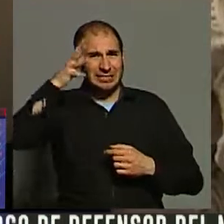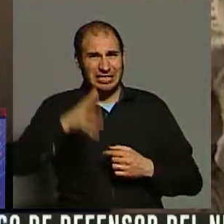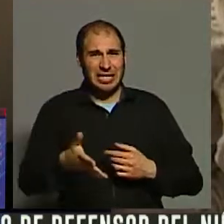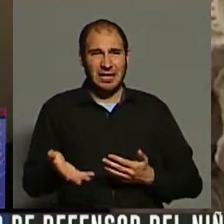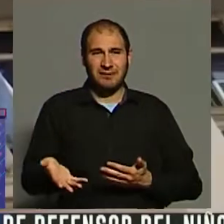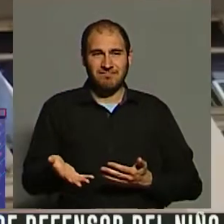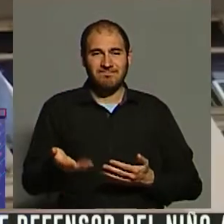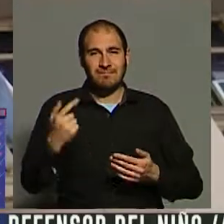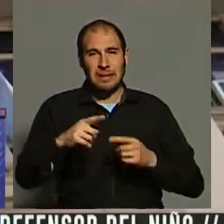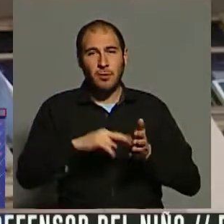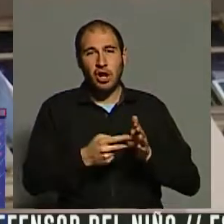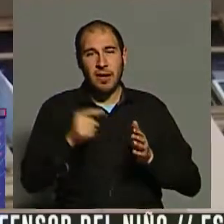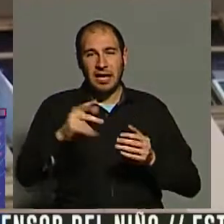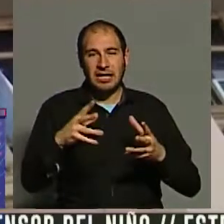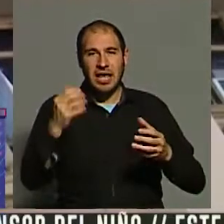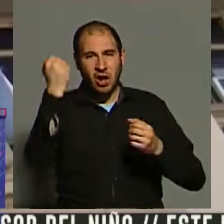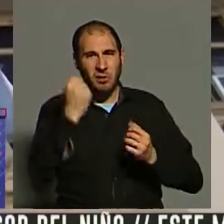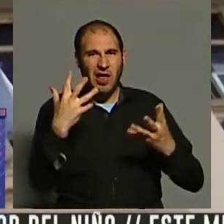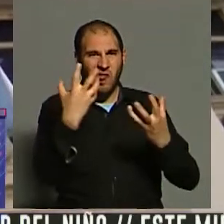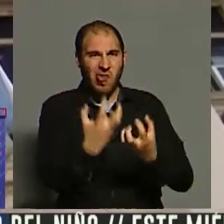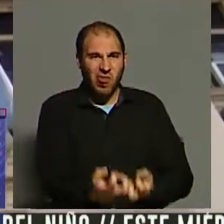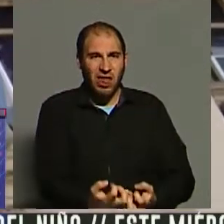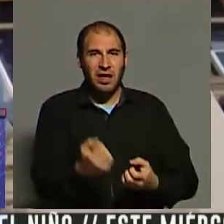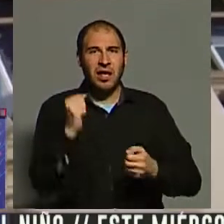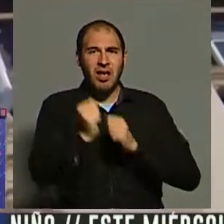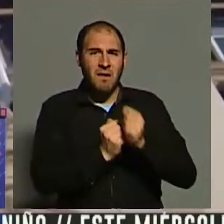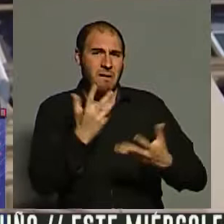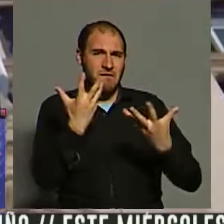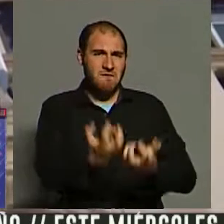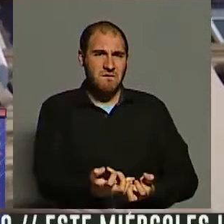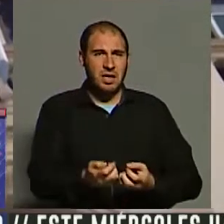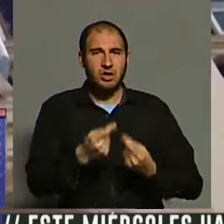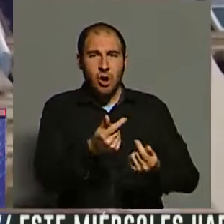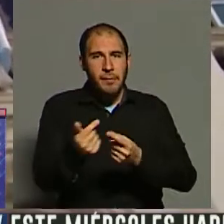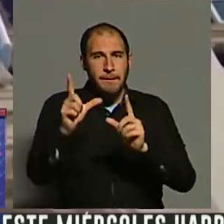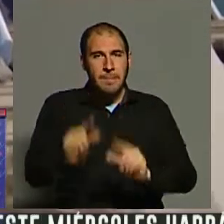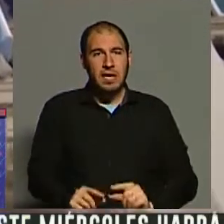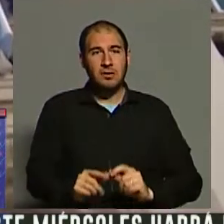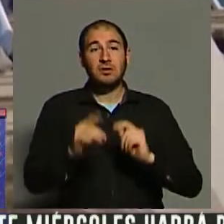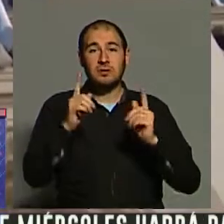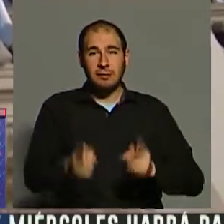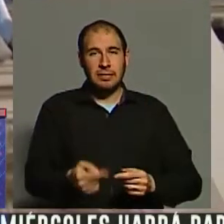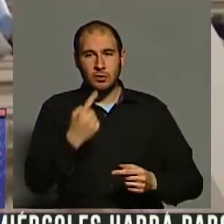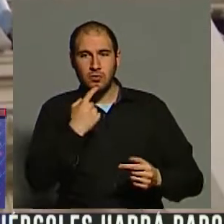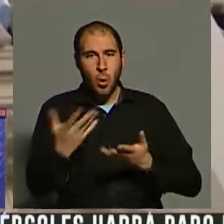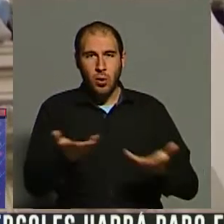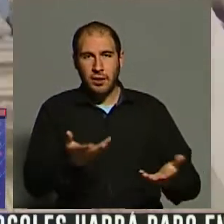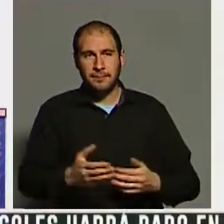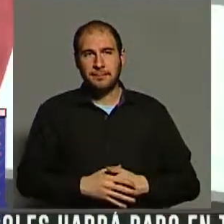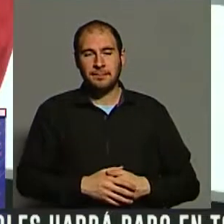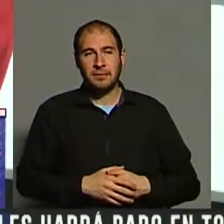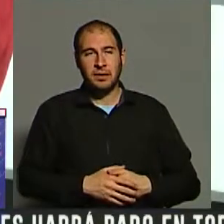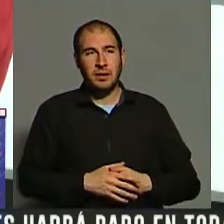genera esta situación de recesión económica caída de la actividad menos consumo y evidentemente mucha especulación al respecto